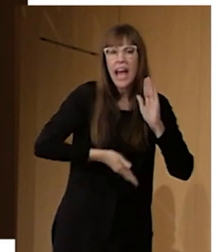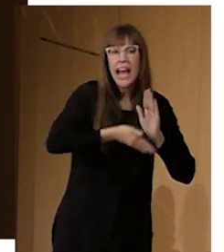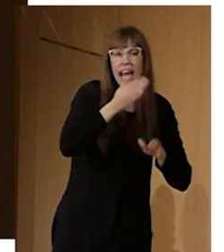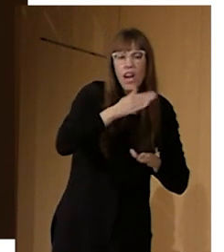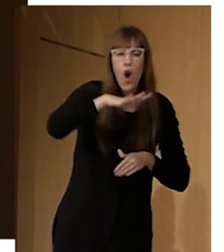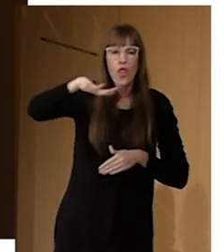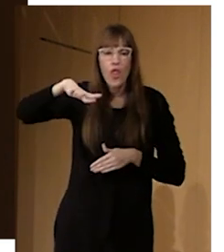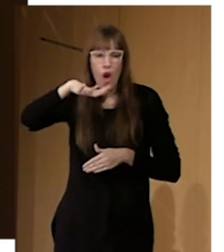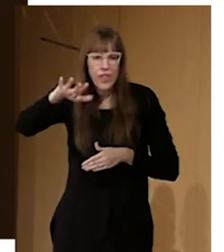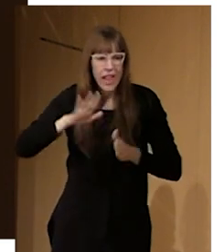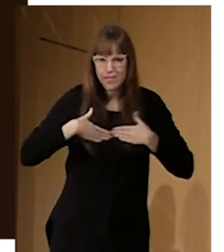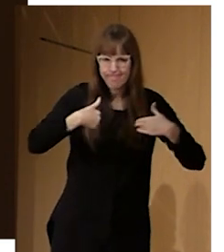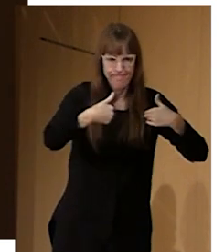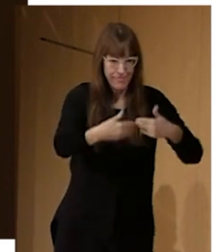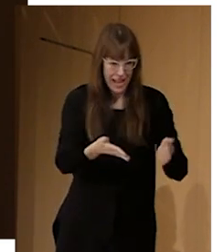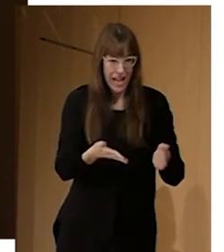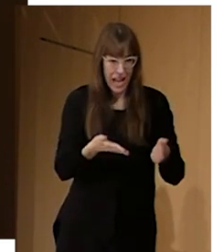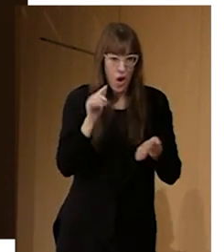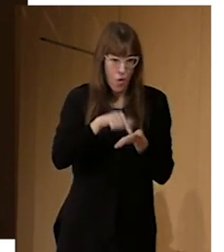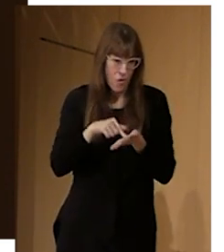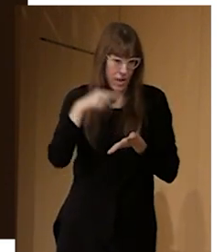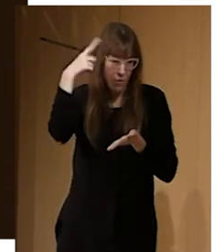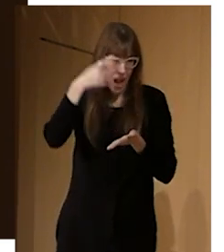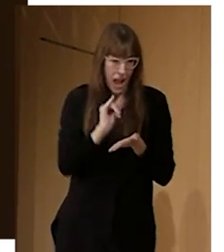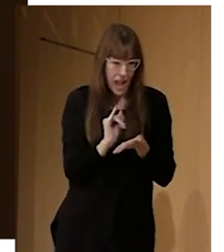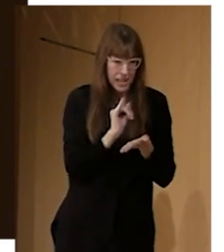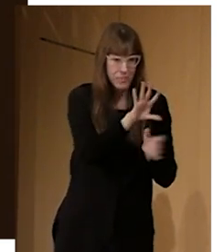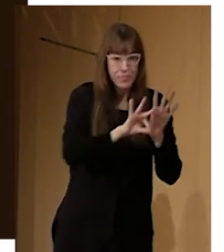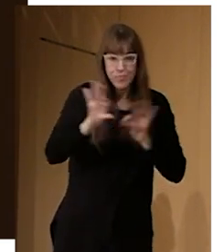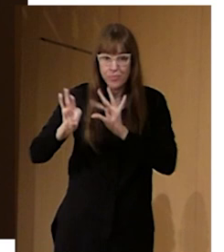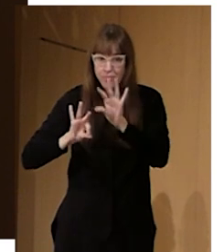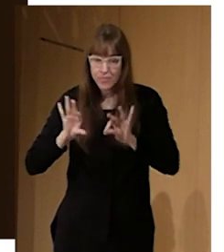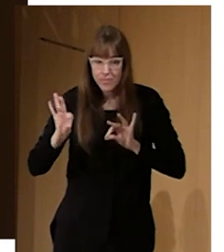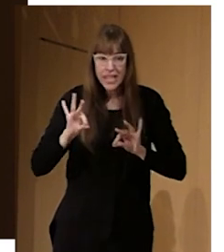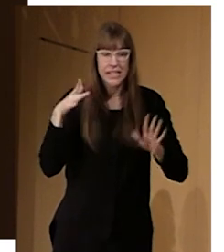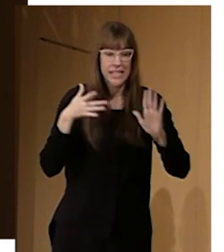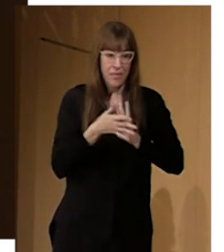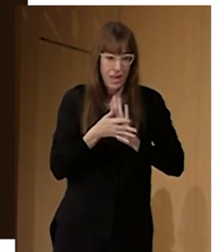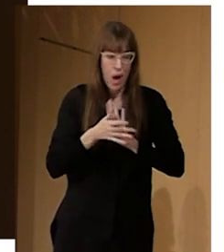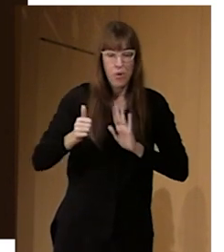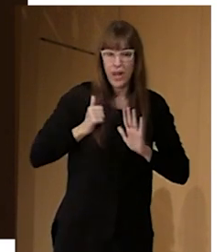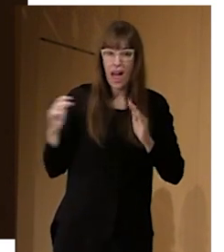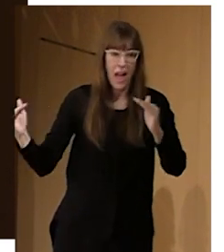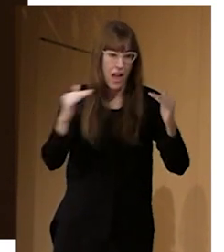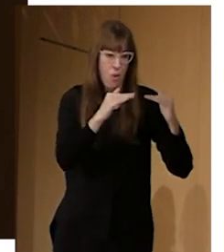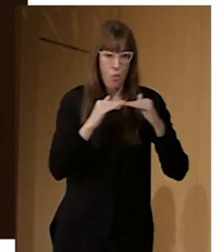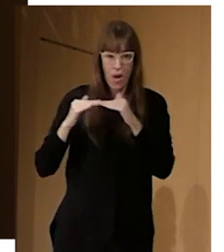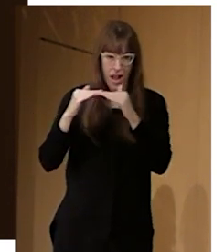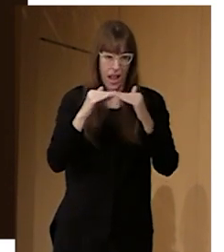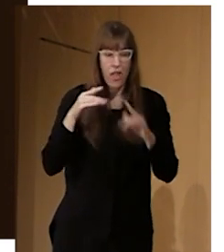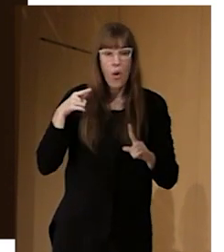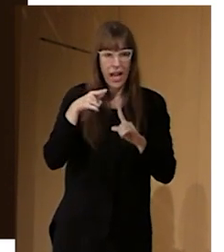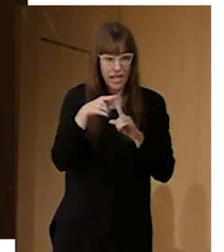cultural pero siempre desde la igualdad de condiciones y la igualdad de oportunidades para poder acceder a esta oferta